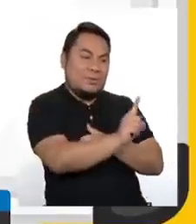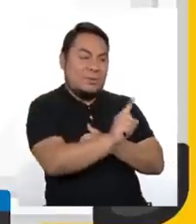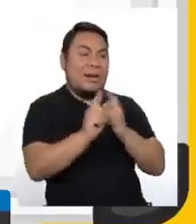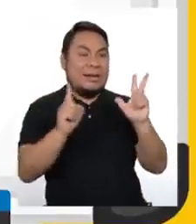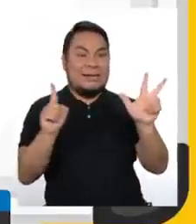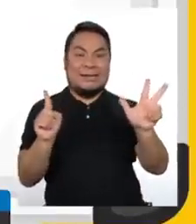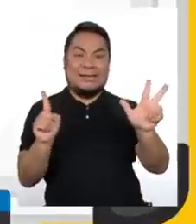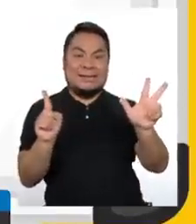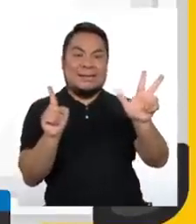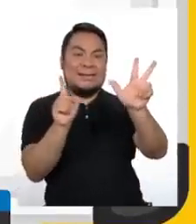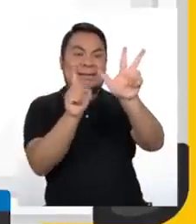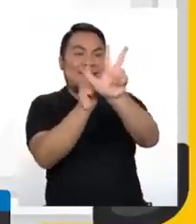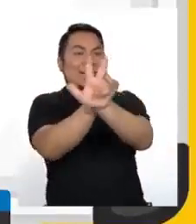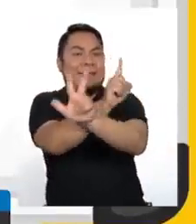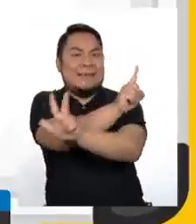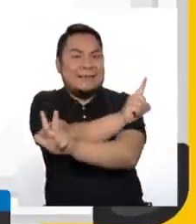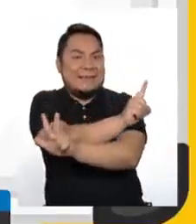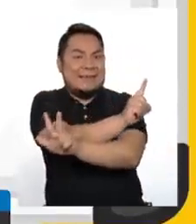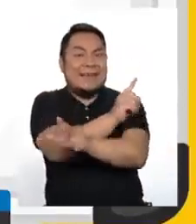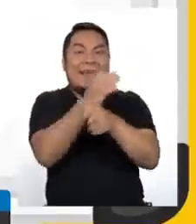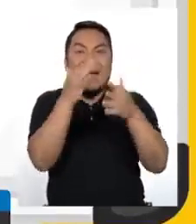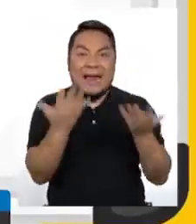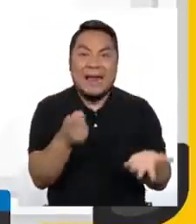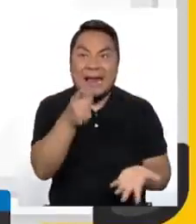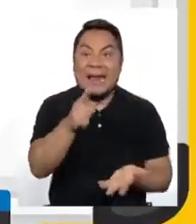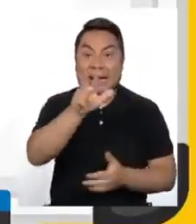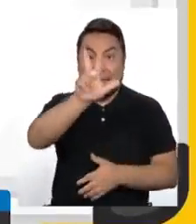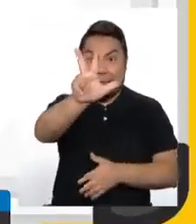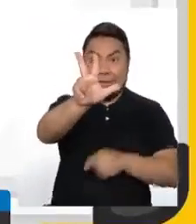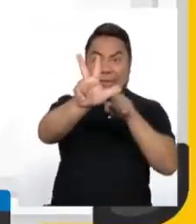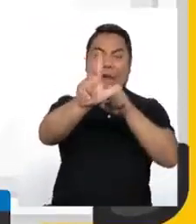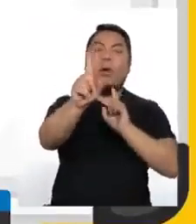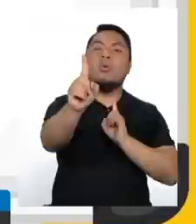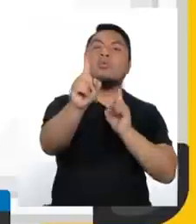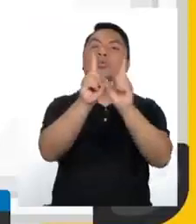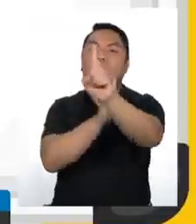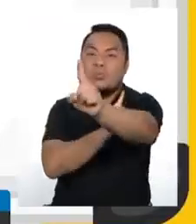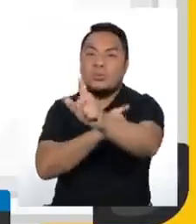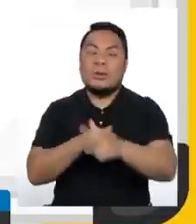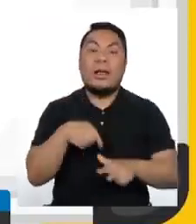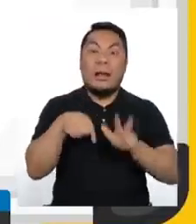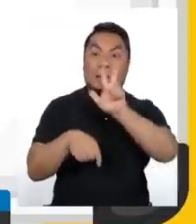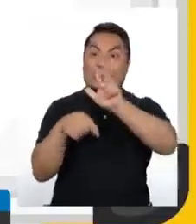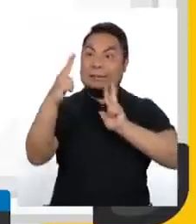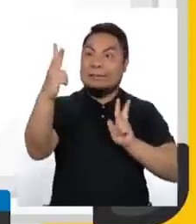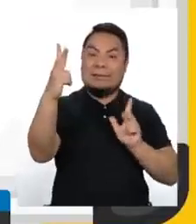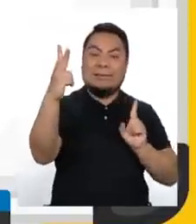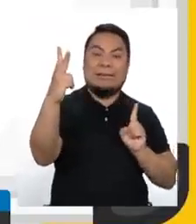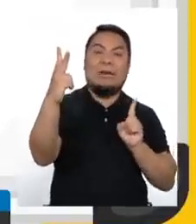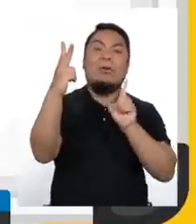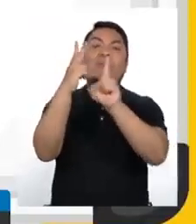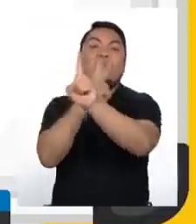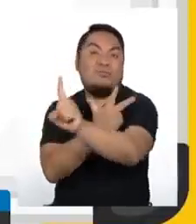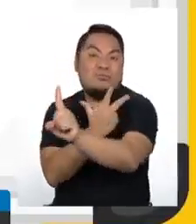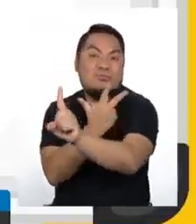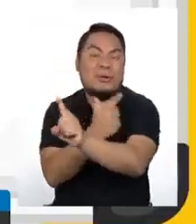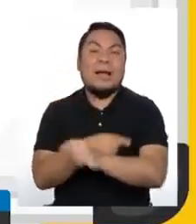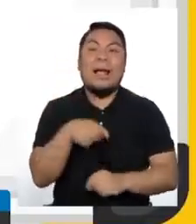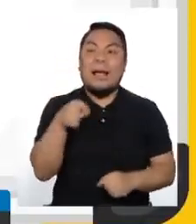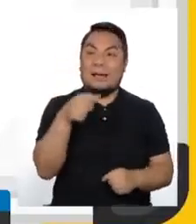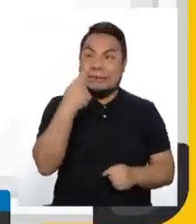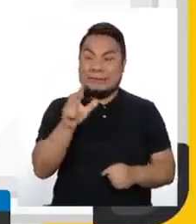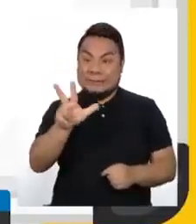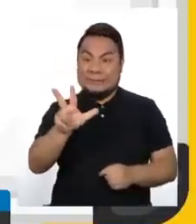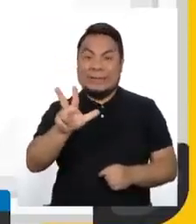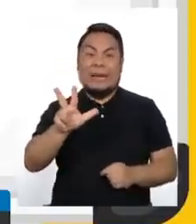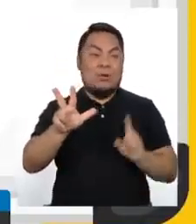Ahora estas 3, también estas 3, estas otras 3 también y por último,